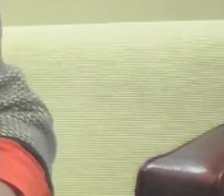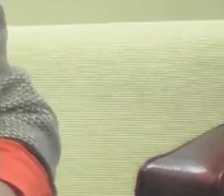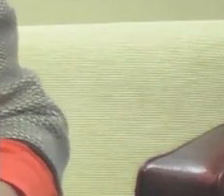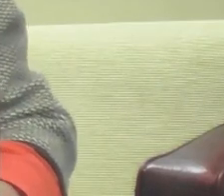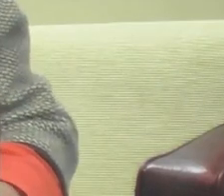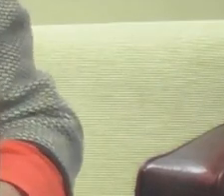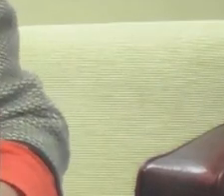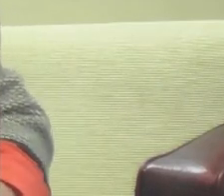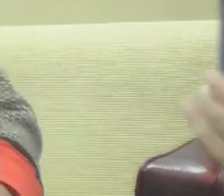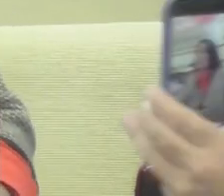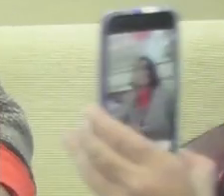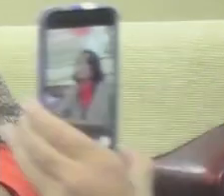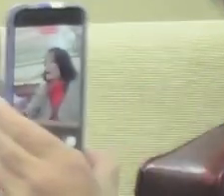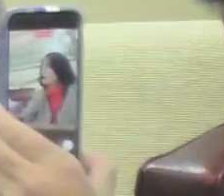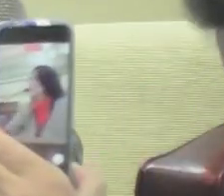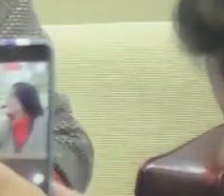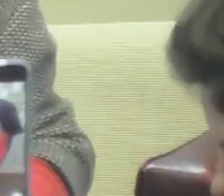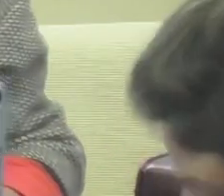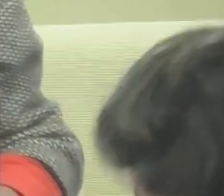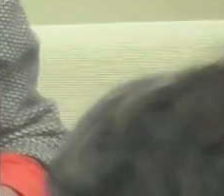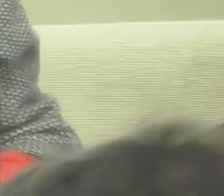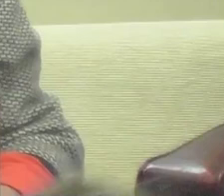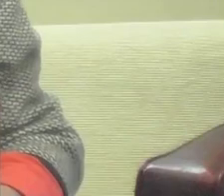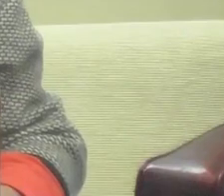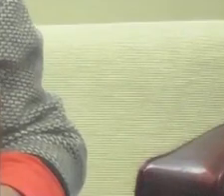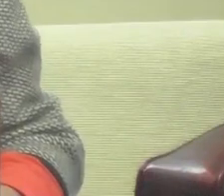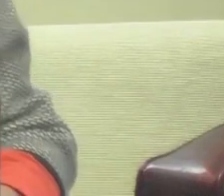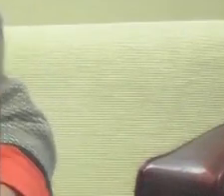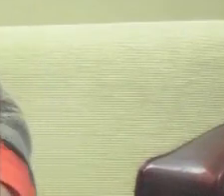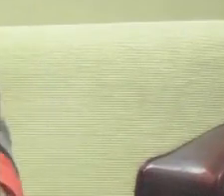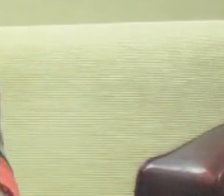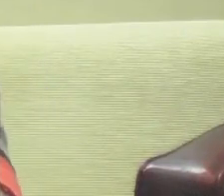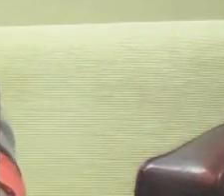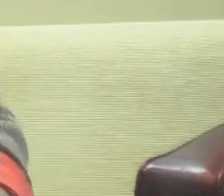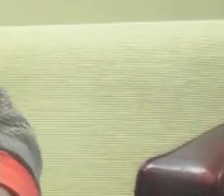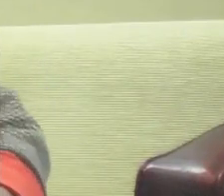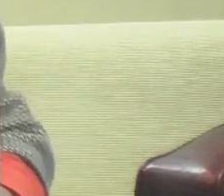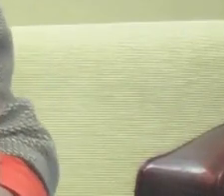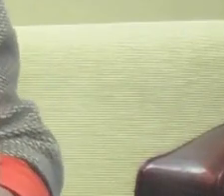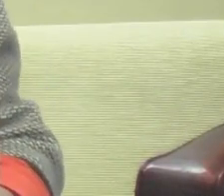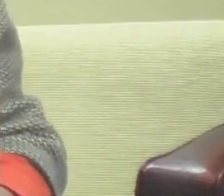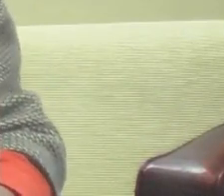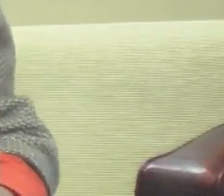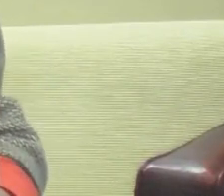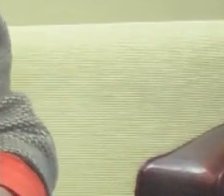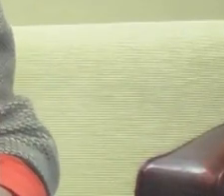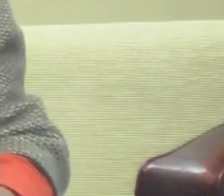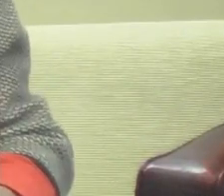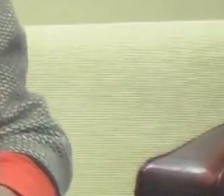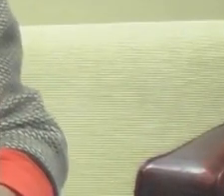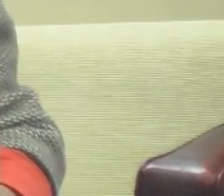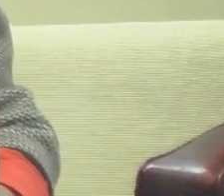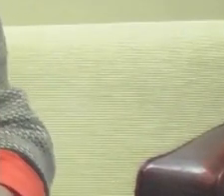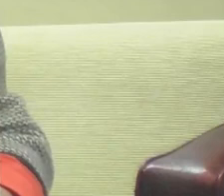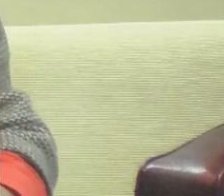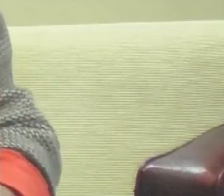solo nos sumamos desde ciudad futura y soberanía Popular en los argumentos de